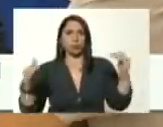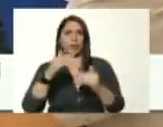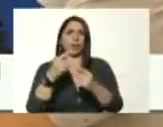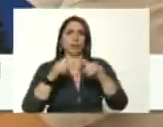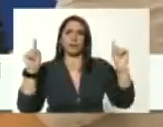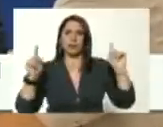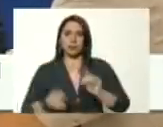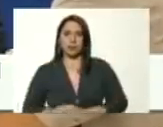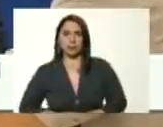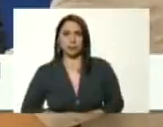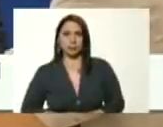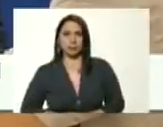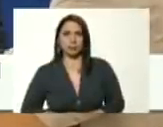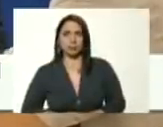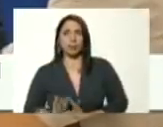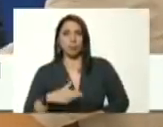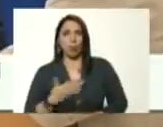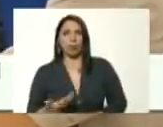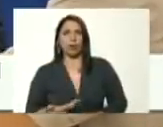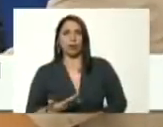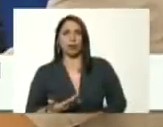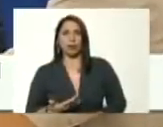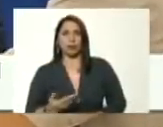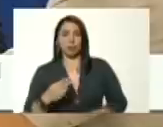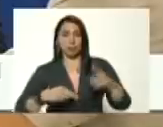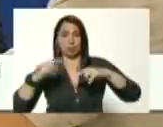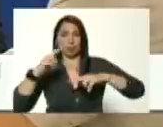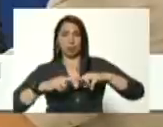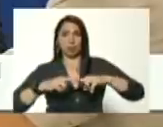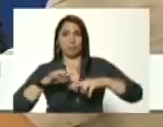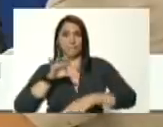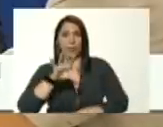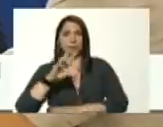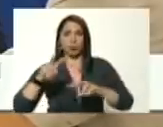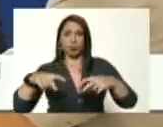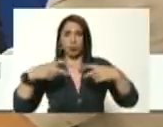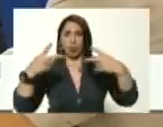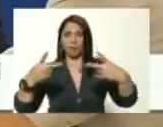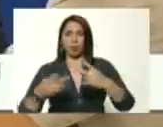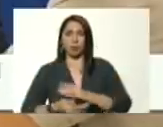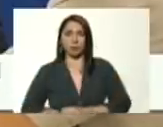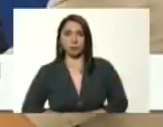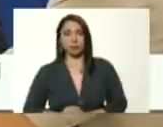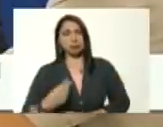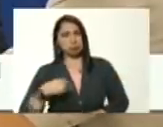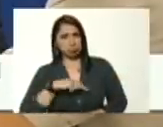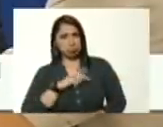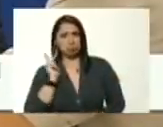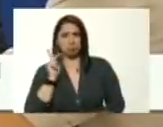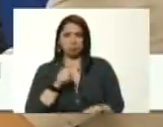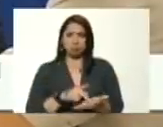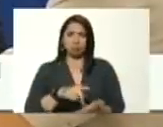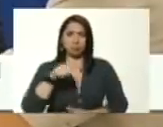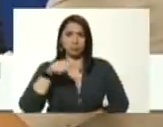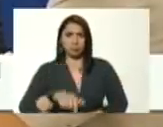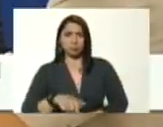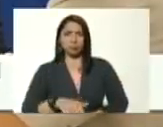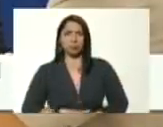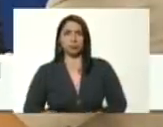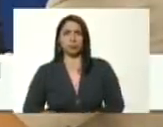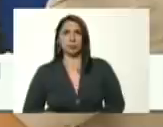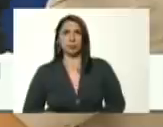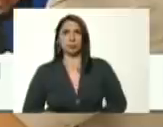y poder definitivamente con construir un país nuevo y aquí estamos en este papel que estamos